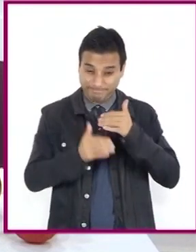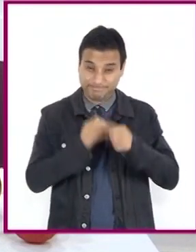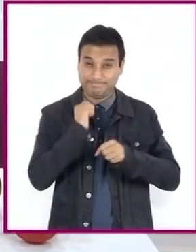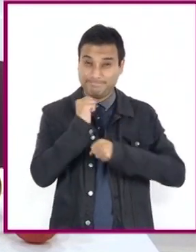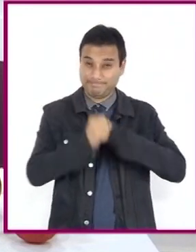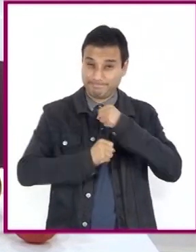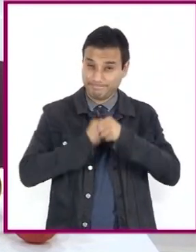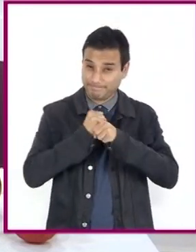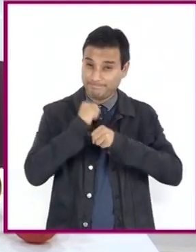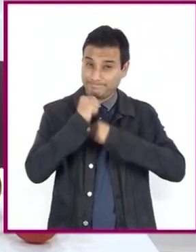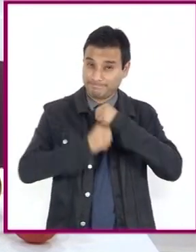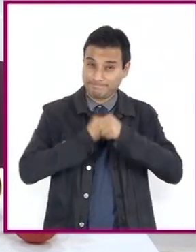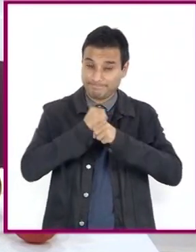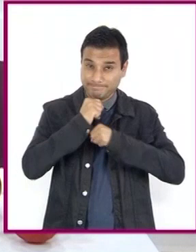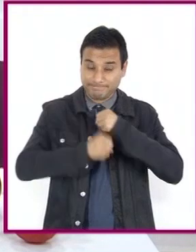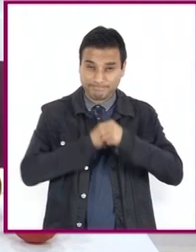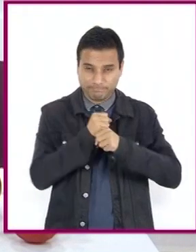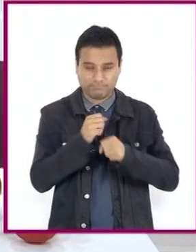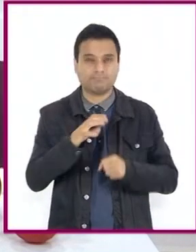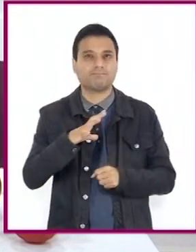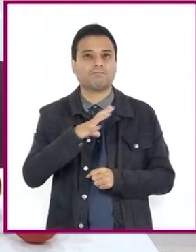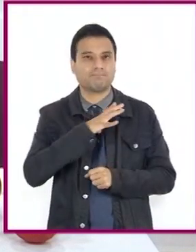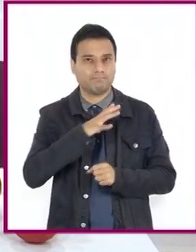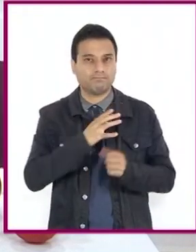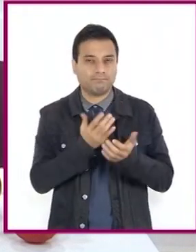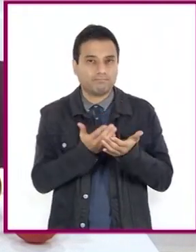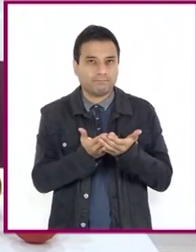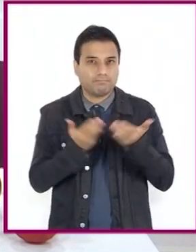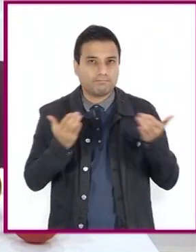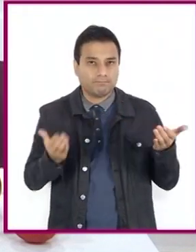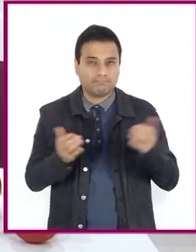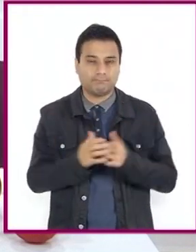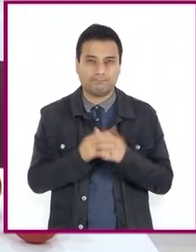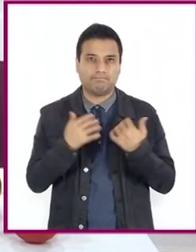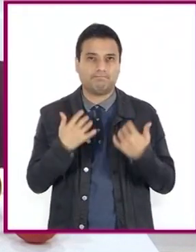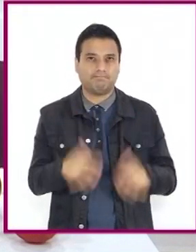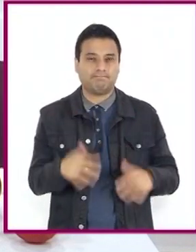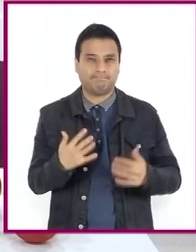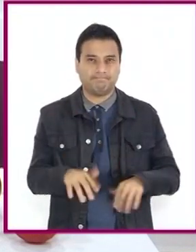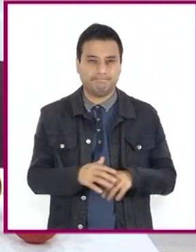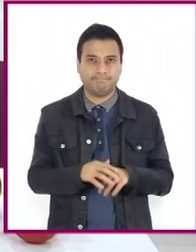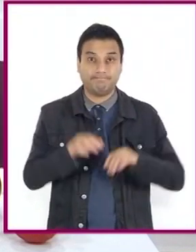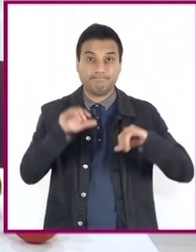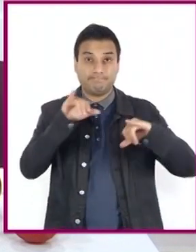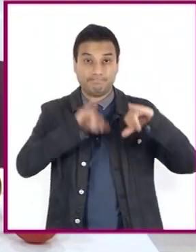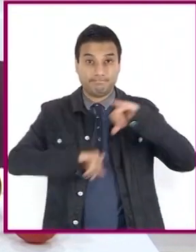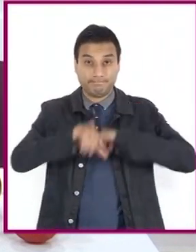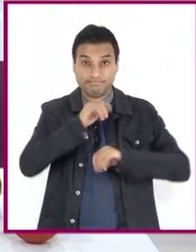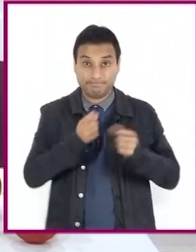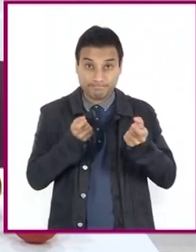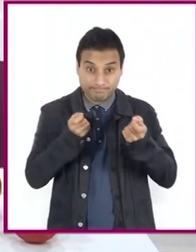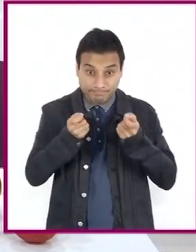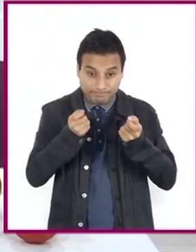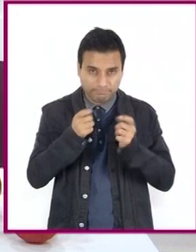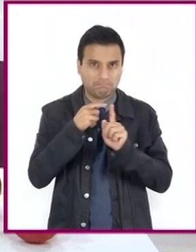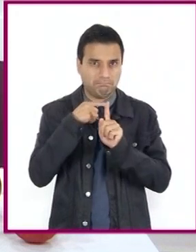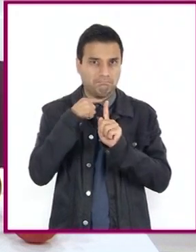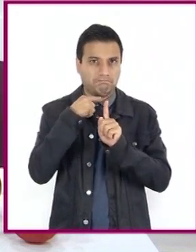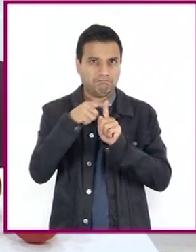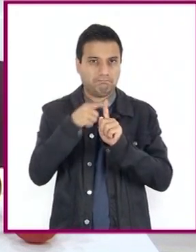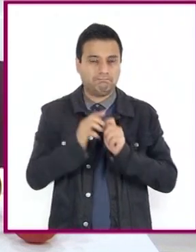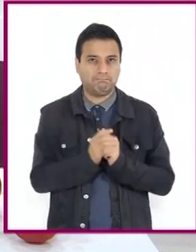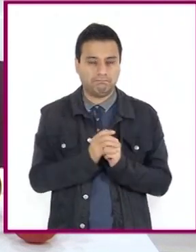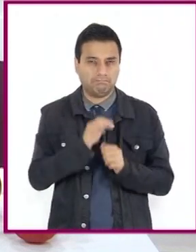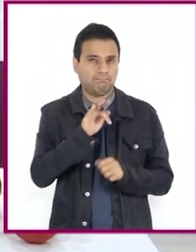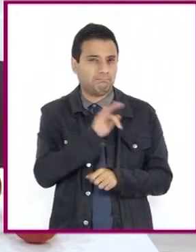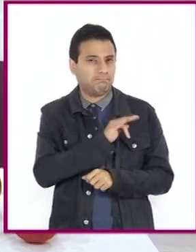diferentes personajes, es que hoy en día podemos disfrutar de las ventajas que nos da el uso controlado de las reacciones químicas para obtener